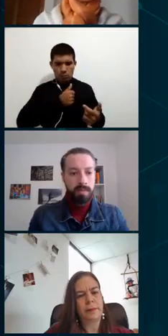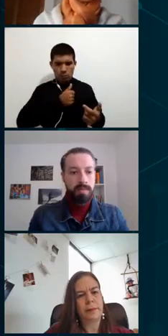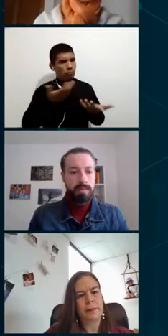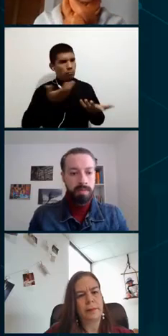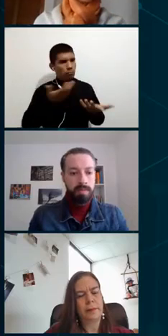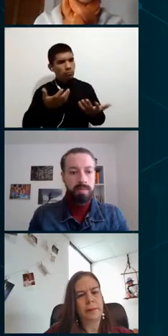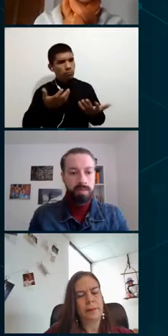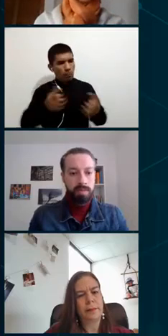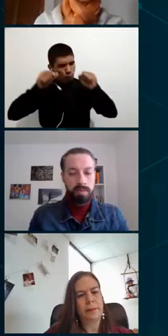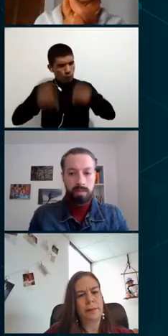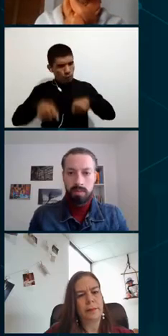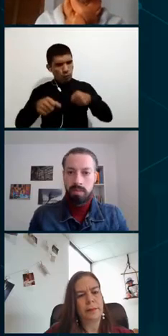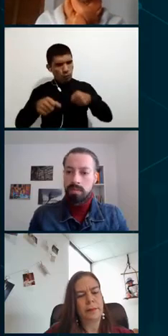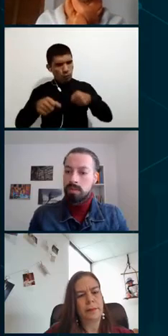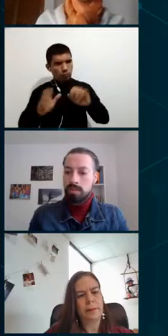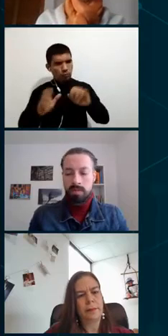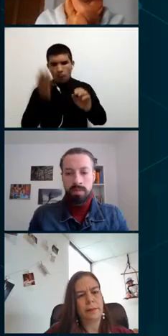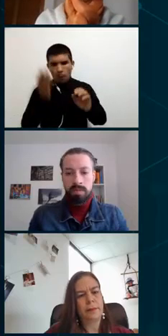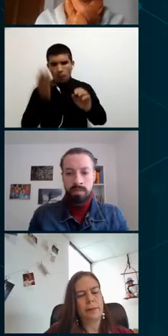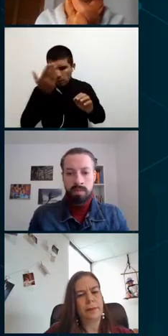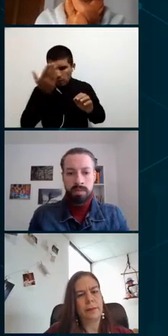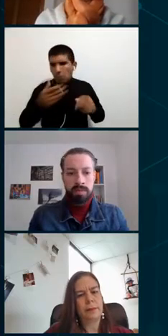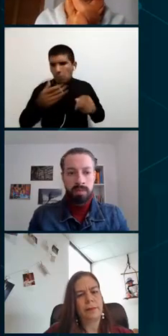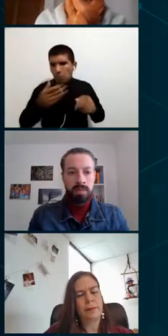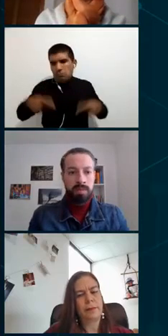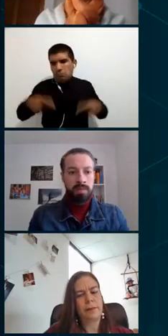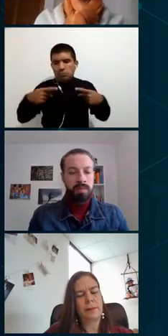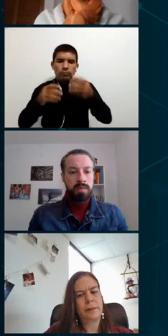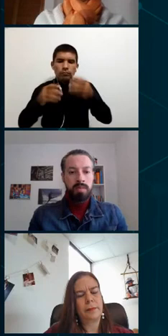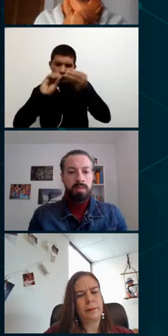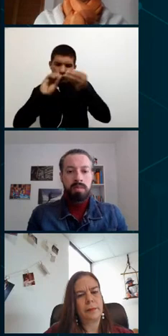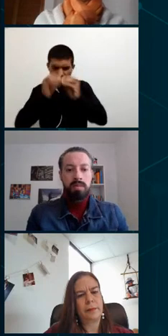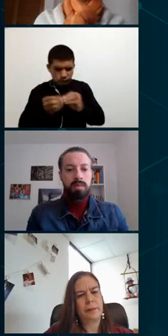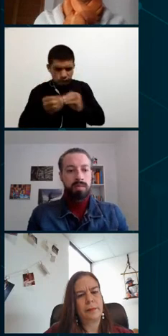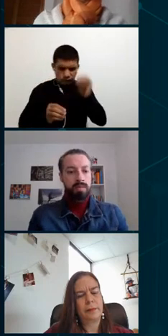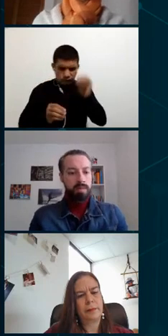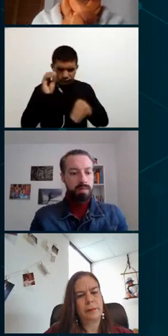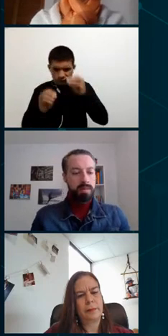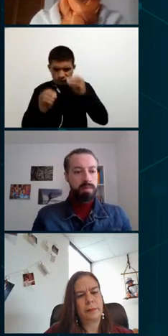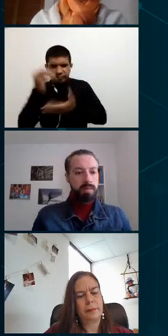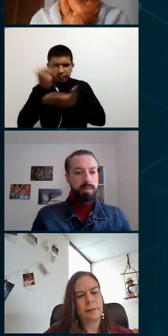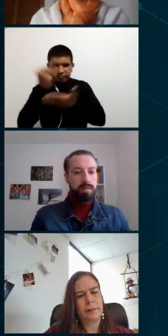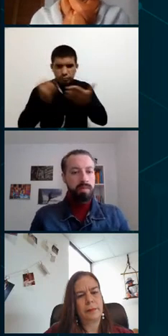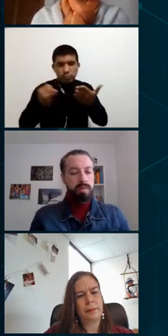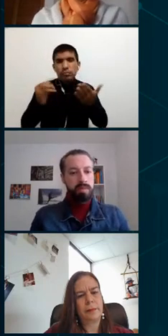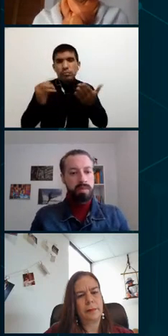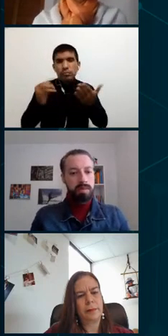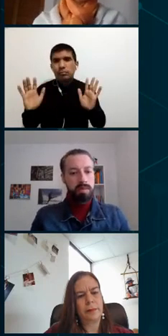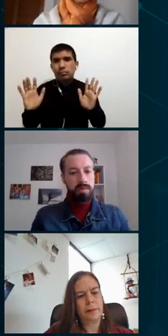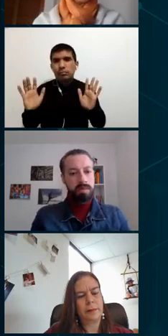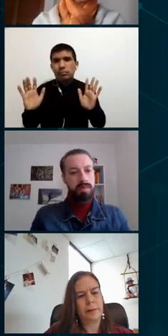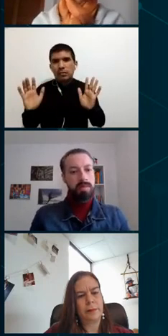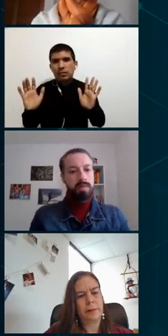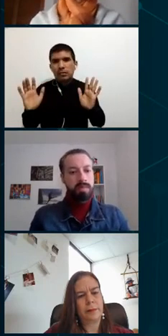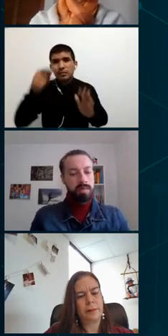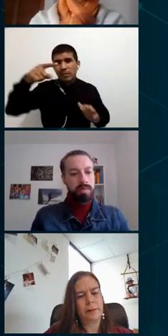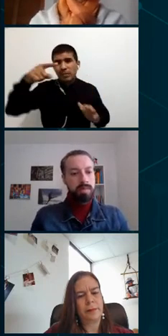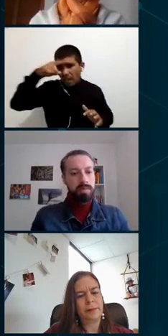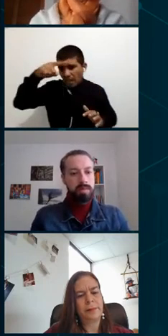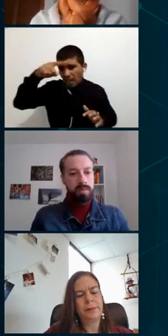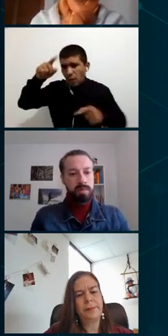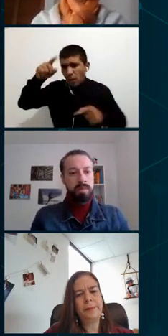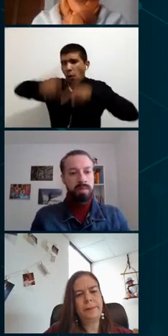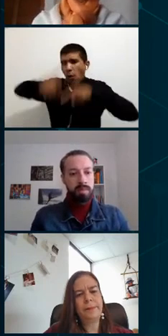alguna vez se les ocurrió decir algo como que no, es que yo no soy creativo, yo no sé diseñar, yo no sirvo para eso, ya en este momento eso queda